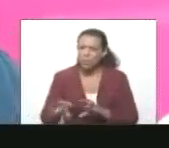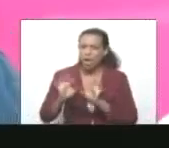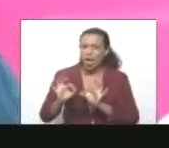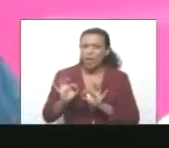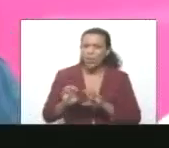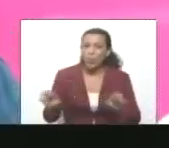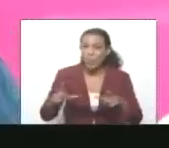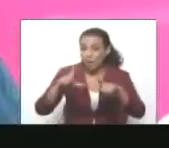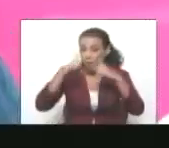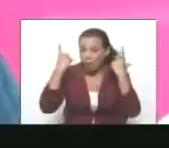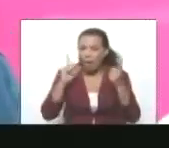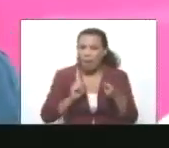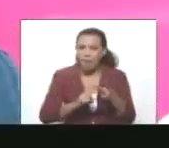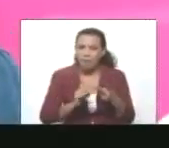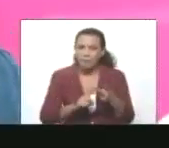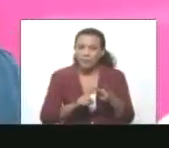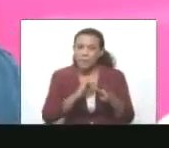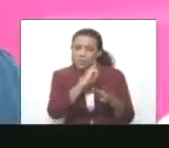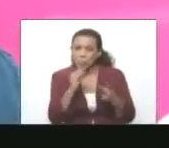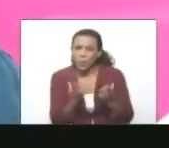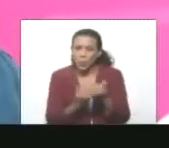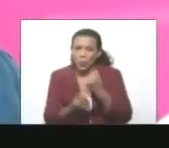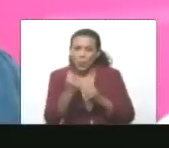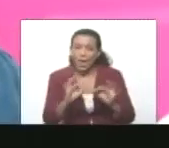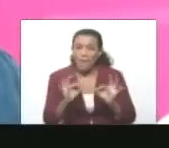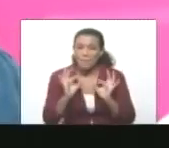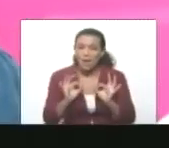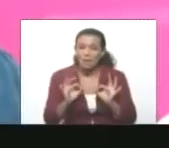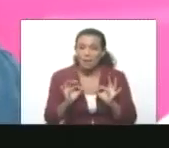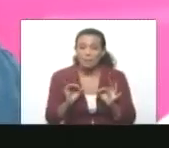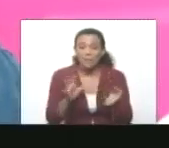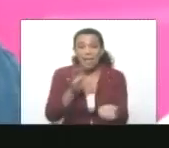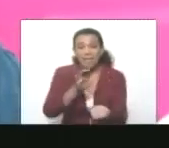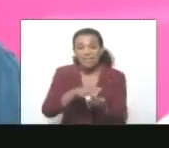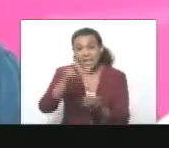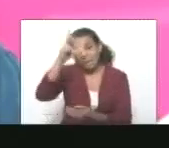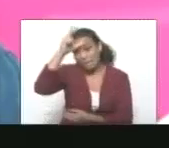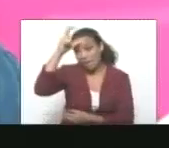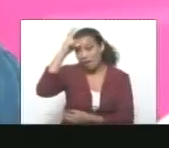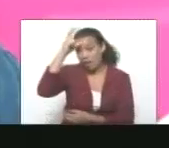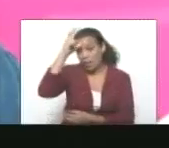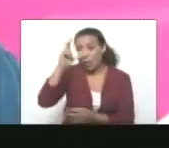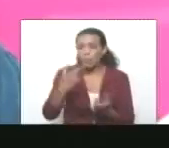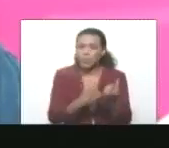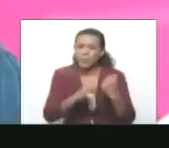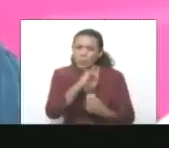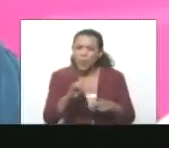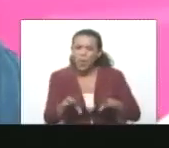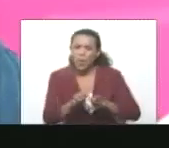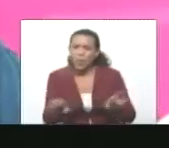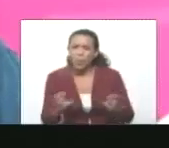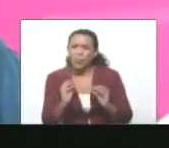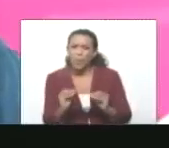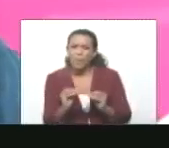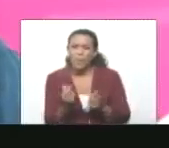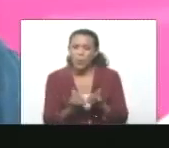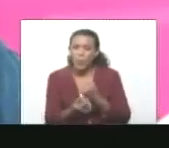de La Guaira, a la zona económica especial de Paraguaná, a la zona económica especial